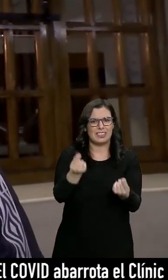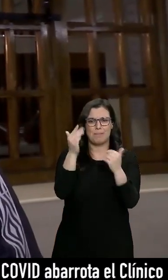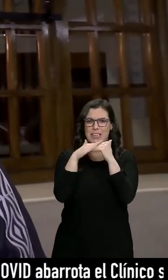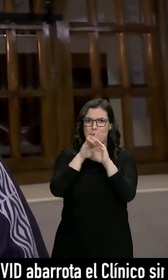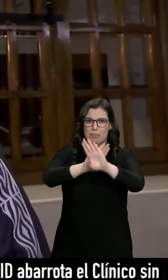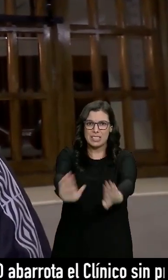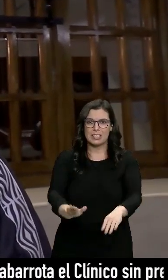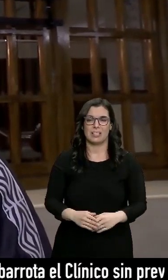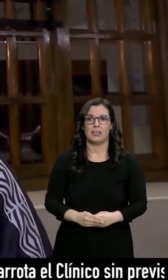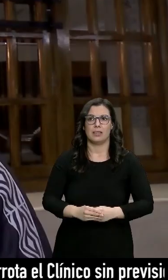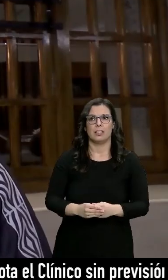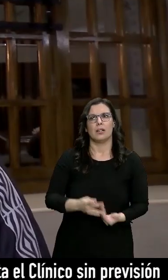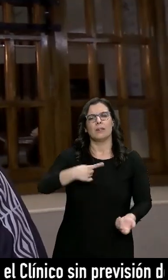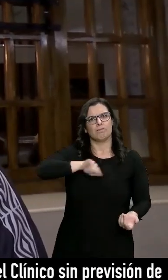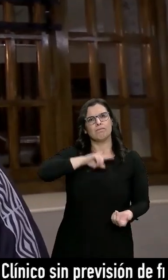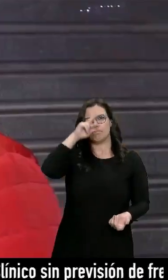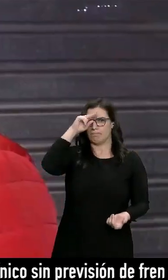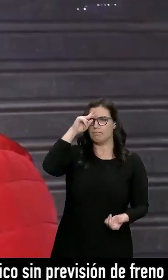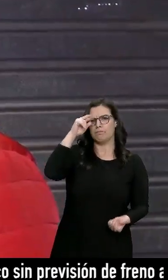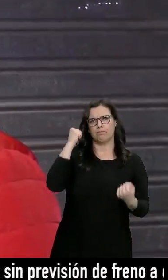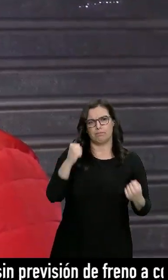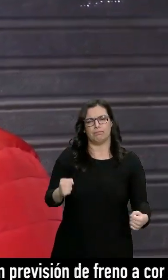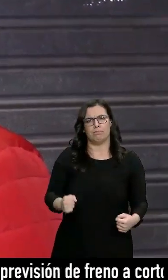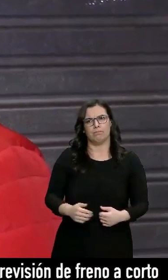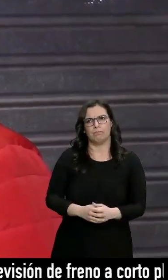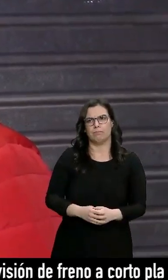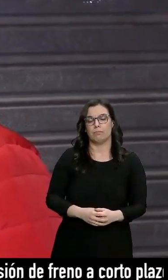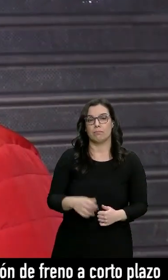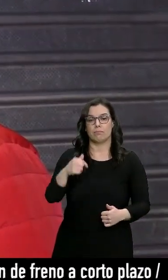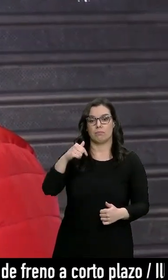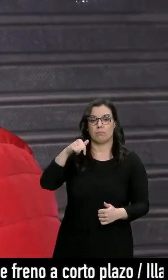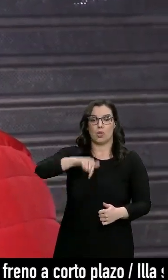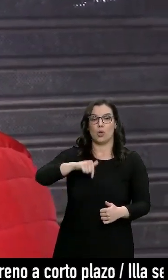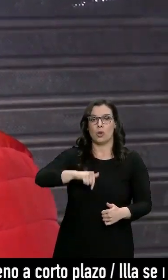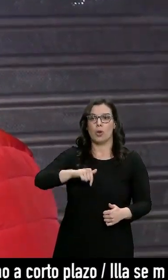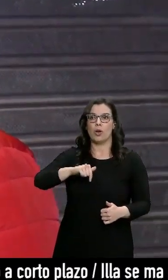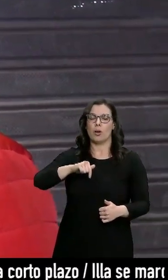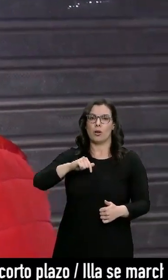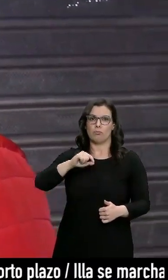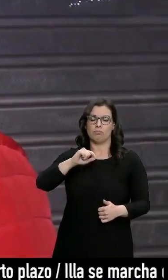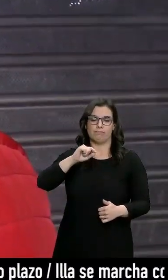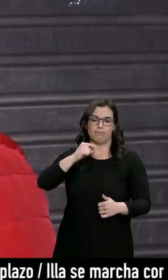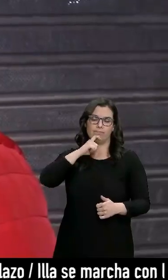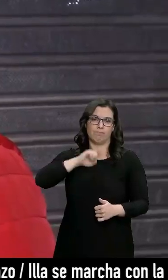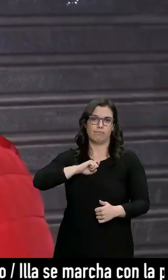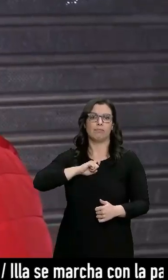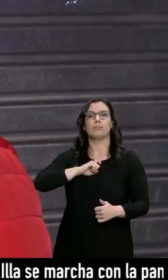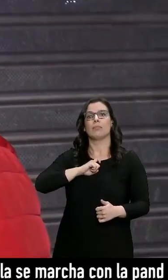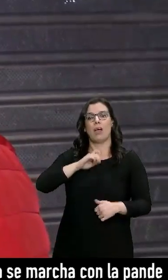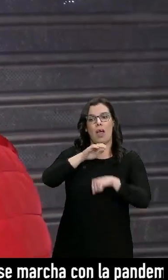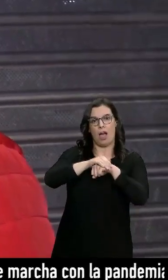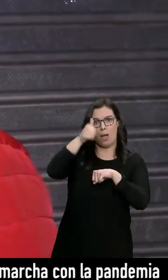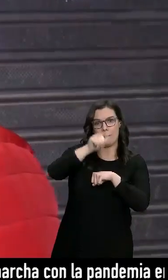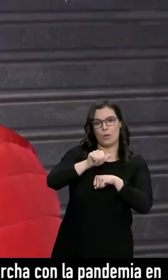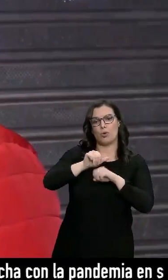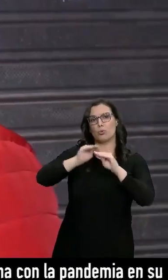Estamos muy preocupados, y yo sobre todo, muy preocupado. Mira, yo hoy he recibido la noticia de un fallecimiento de la madre de un amigo mío